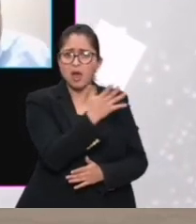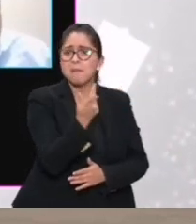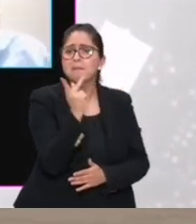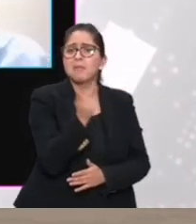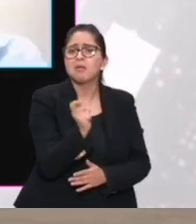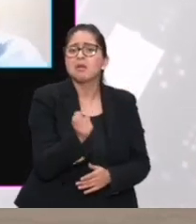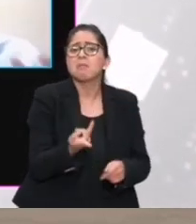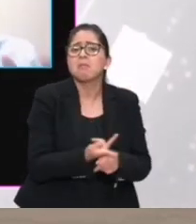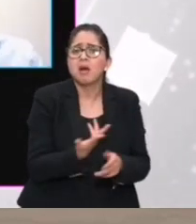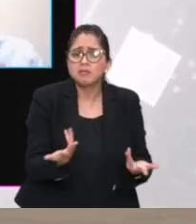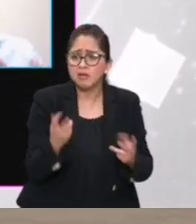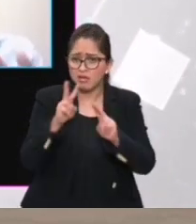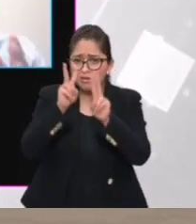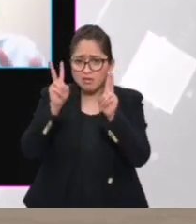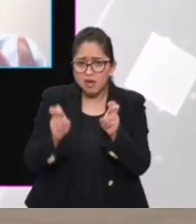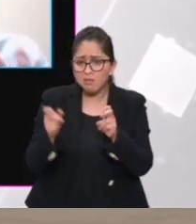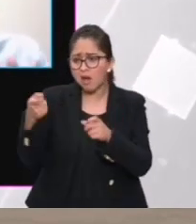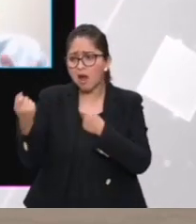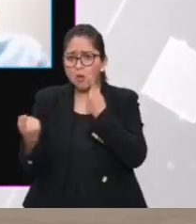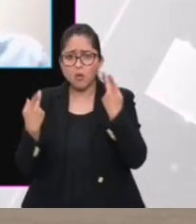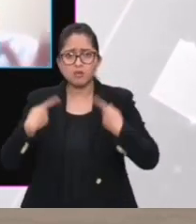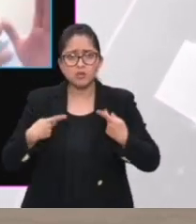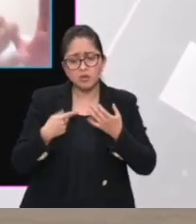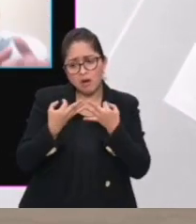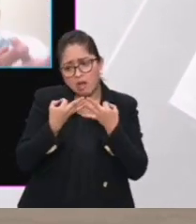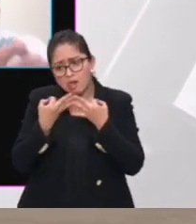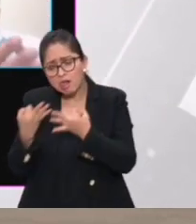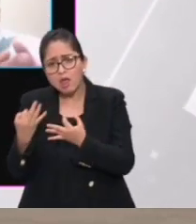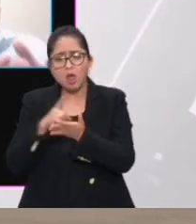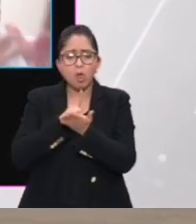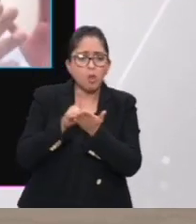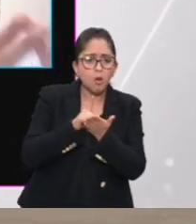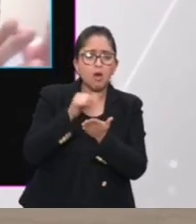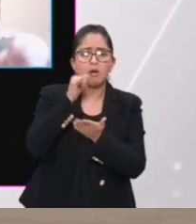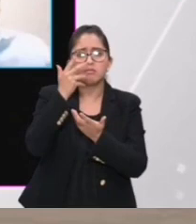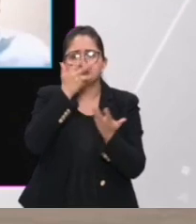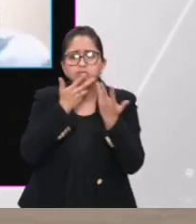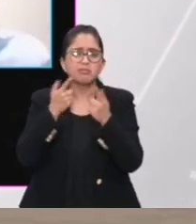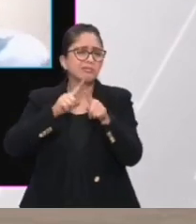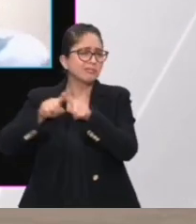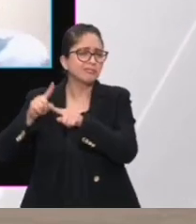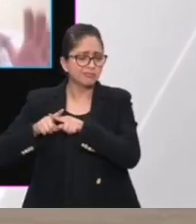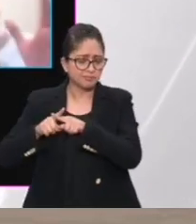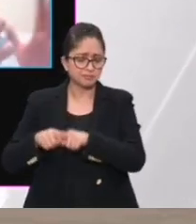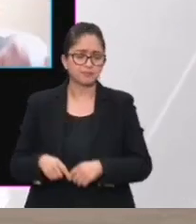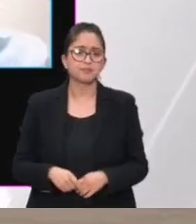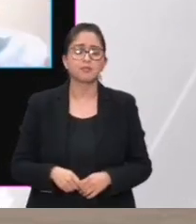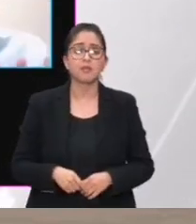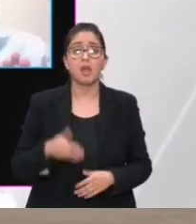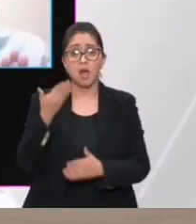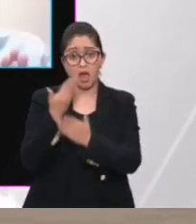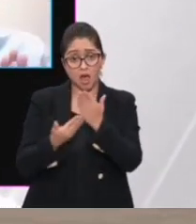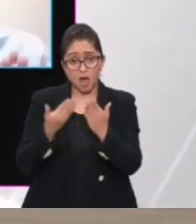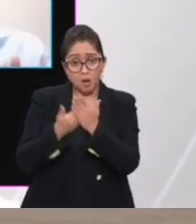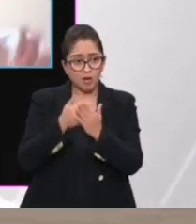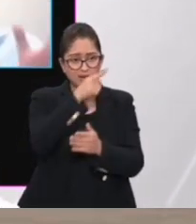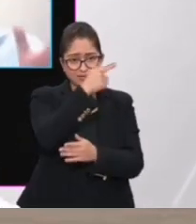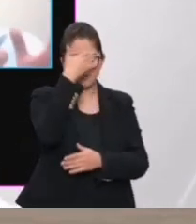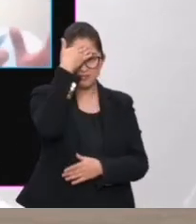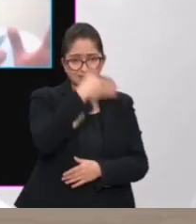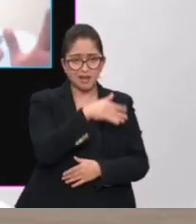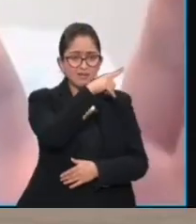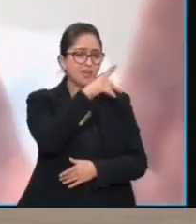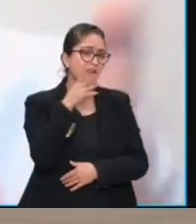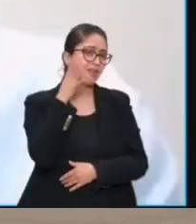las adicciones es un tema que recientemente se discutió en Cámara de Diputados, que pasó al Senado y está en una pausa en aquel órgano legislativo.